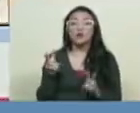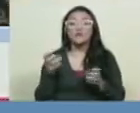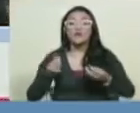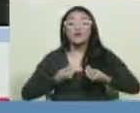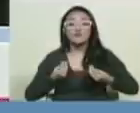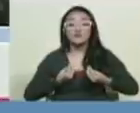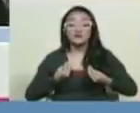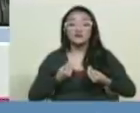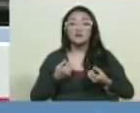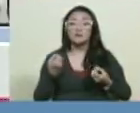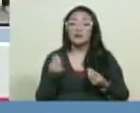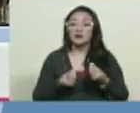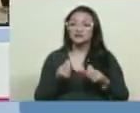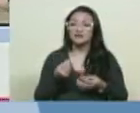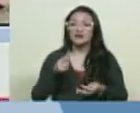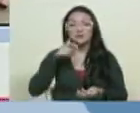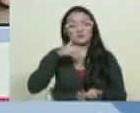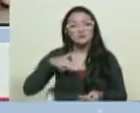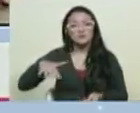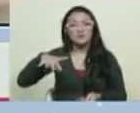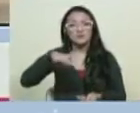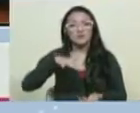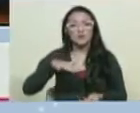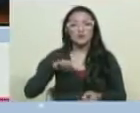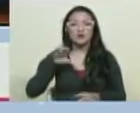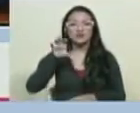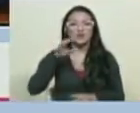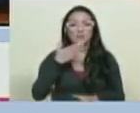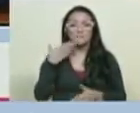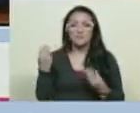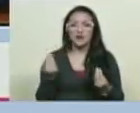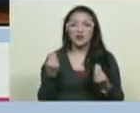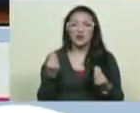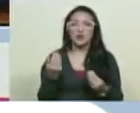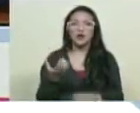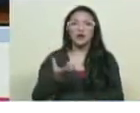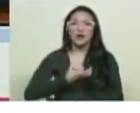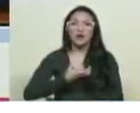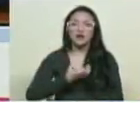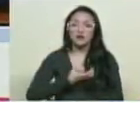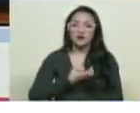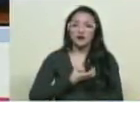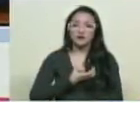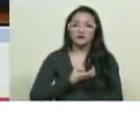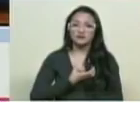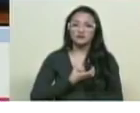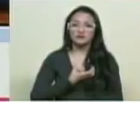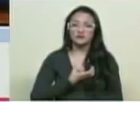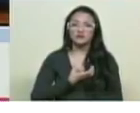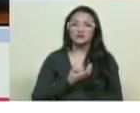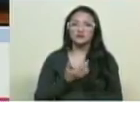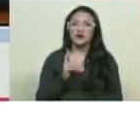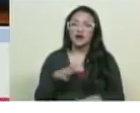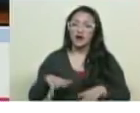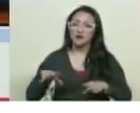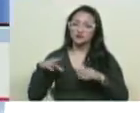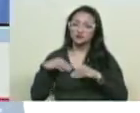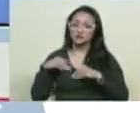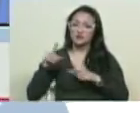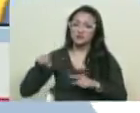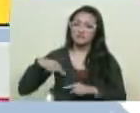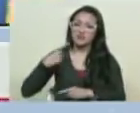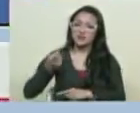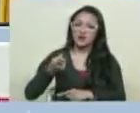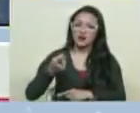para construir el Estado popular que necesitamos. De manera que alcaldes, alcaldesas que asuman el día de mañana,